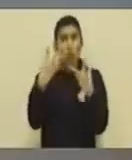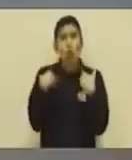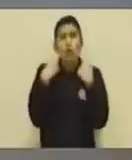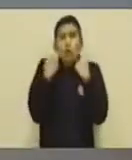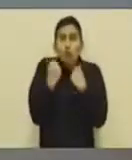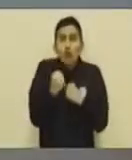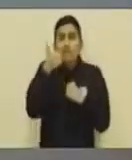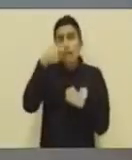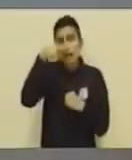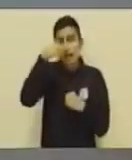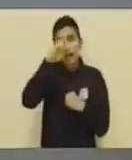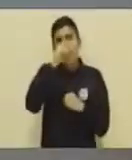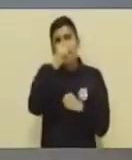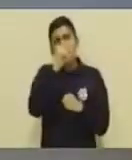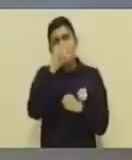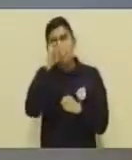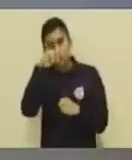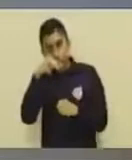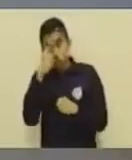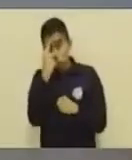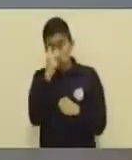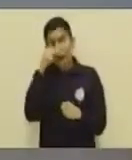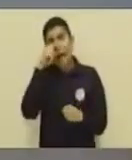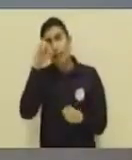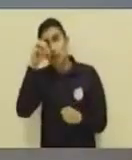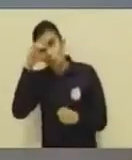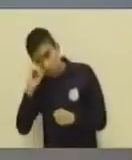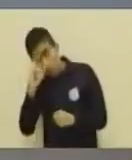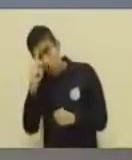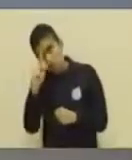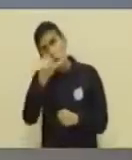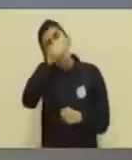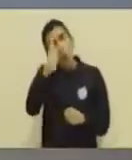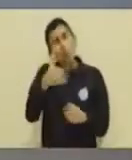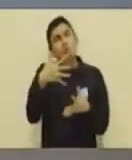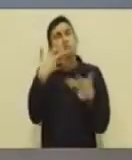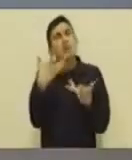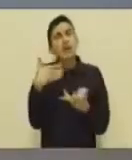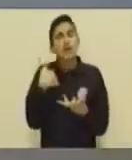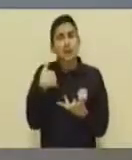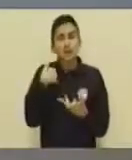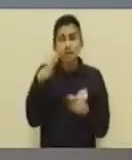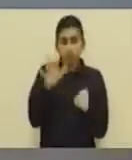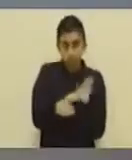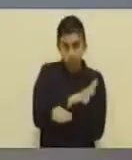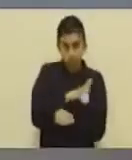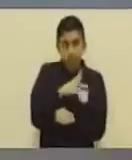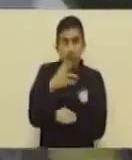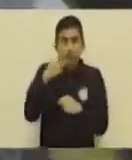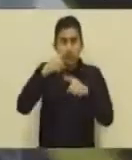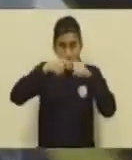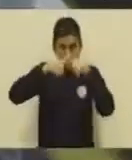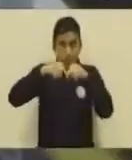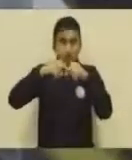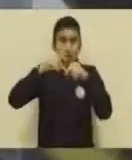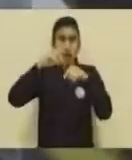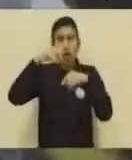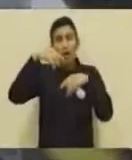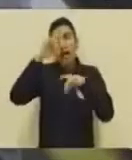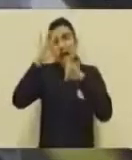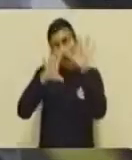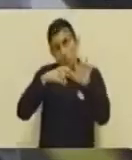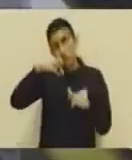atracción entre un átomo y otro para formar un compuesto, mediante ciertas propiedades